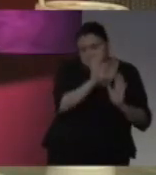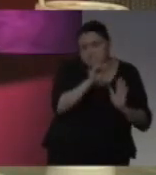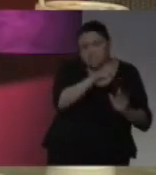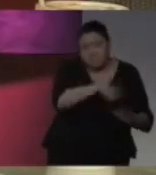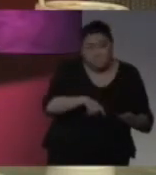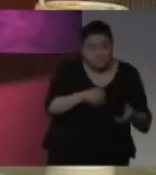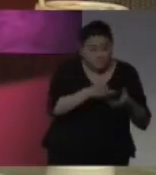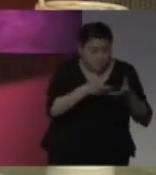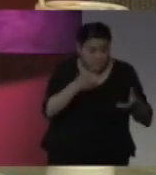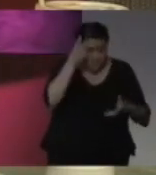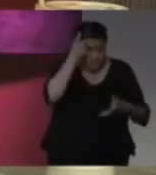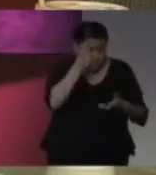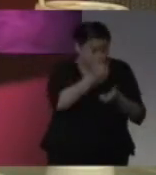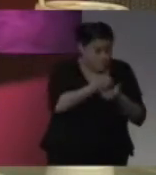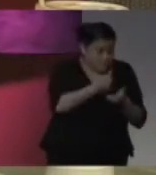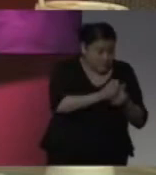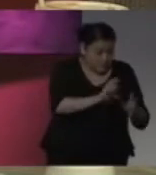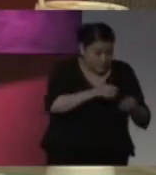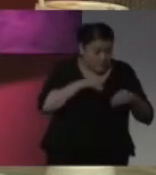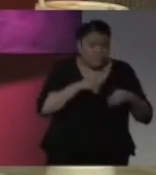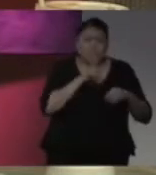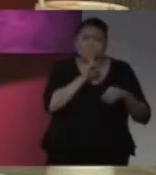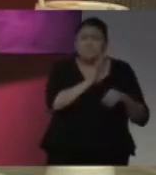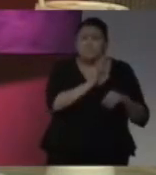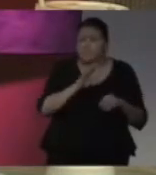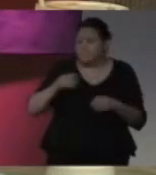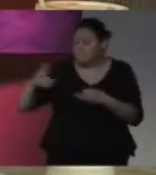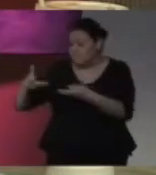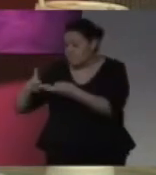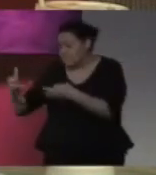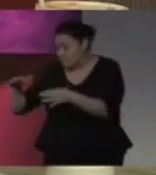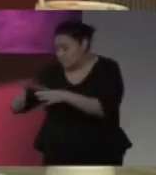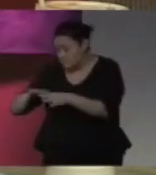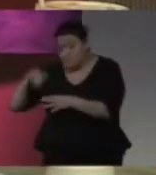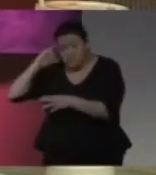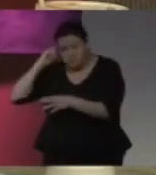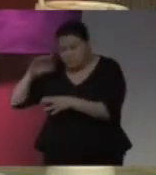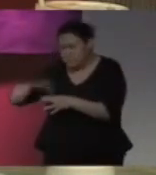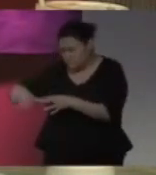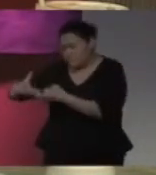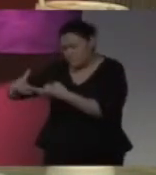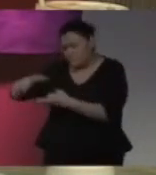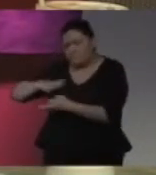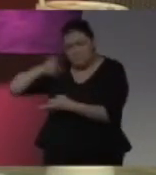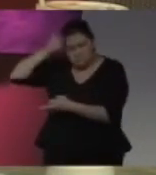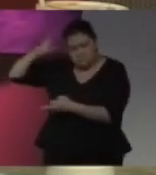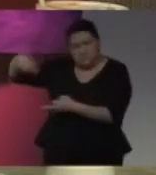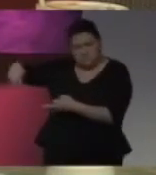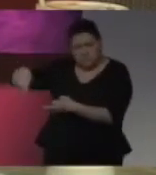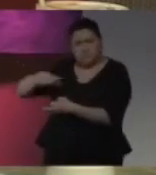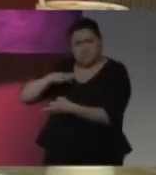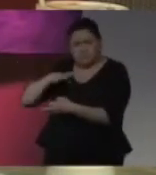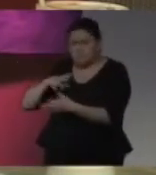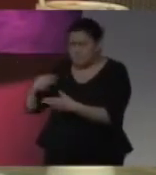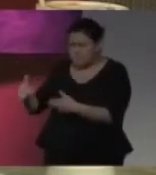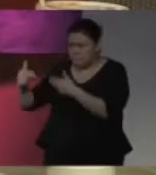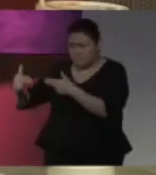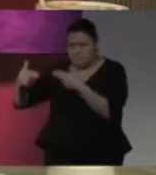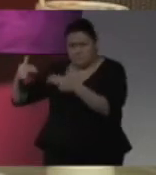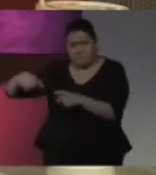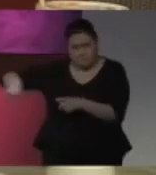lucha por la propiedad, a diferencia de comunidades indígenas, donde hoy día se usa mucho el